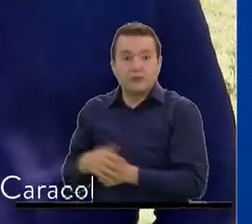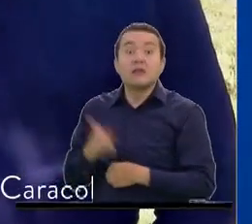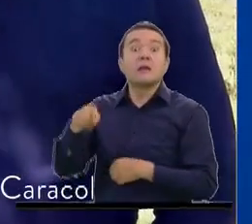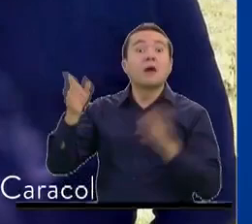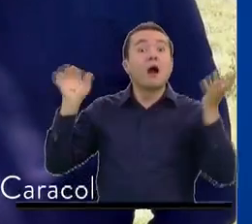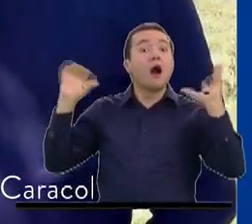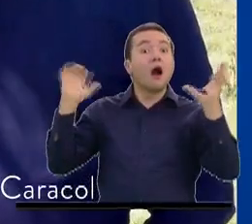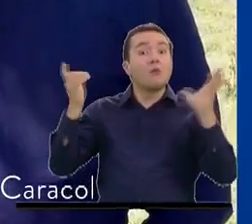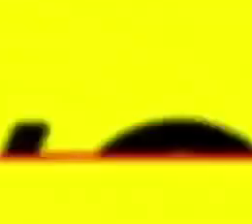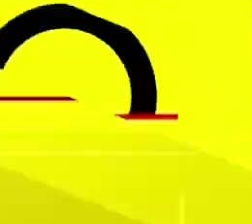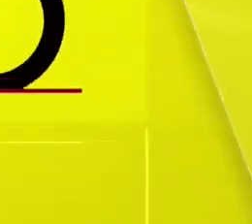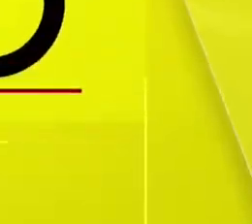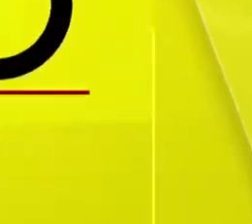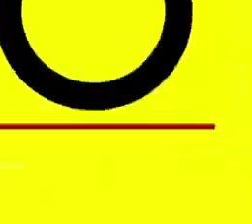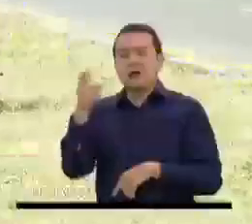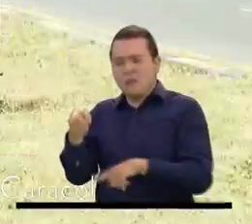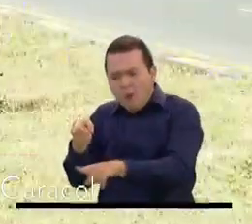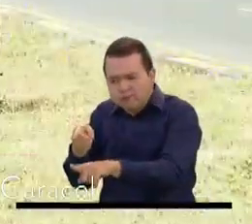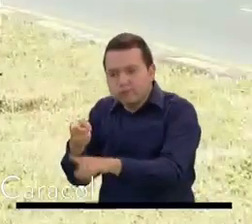autoridades?